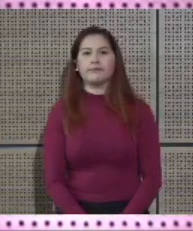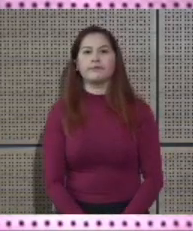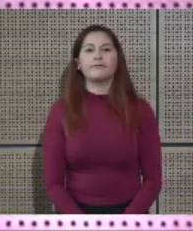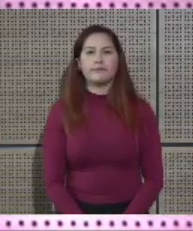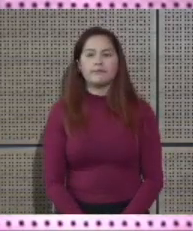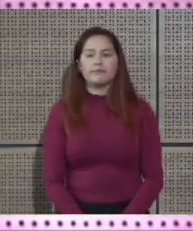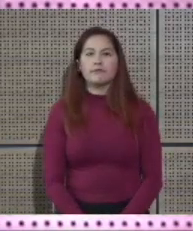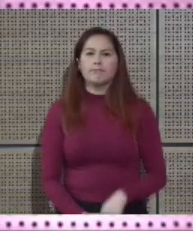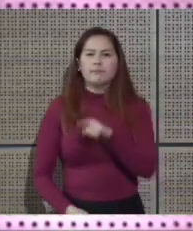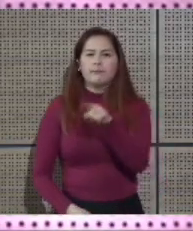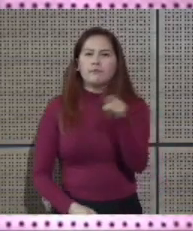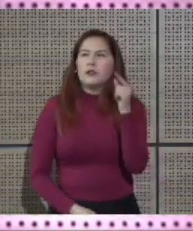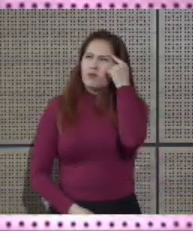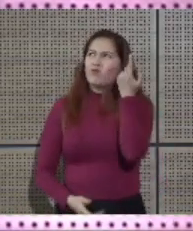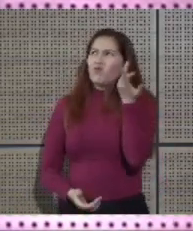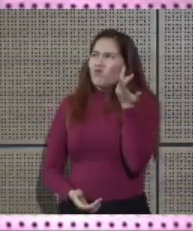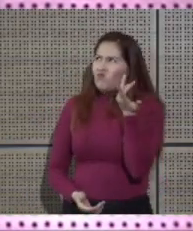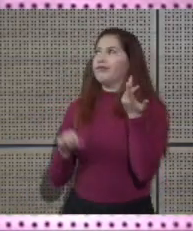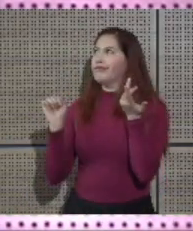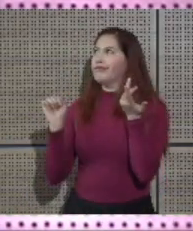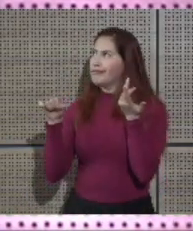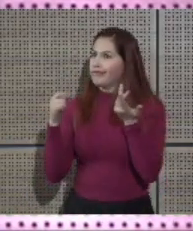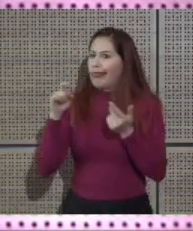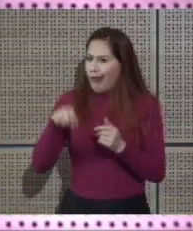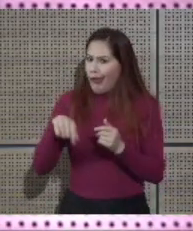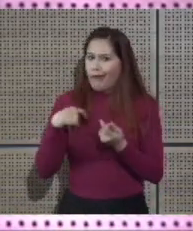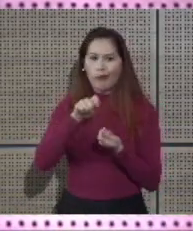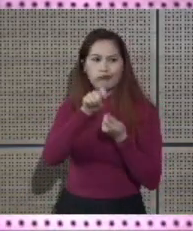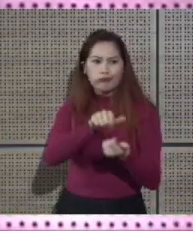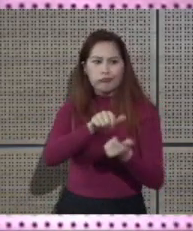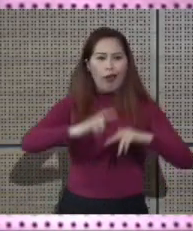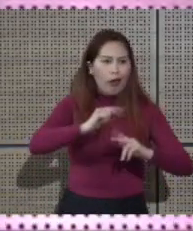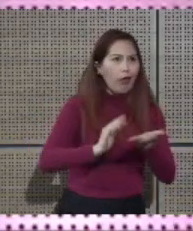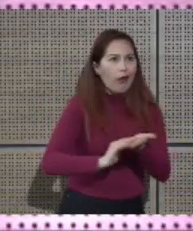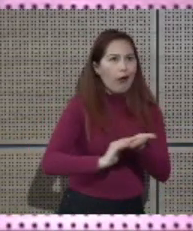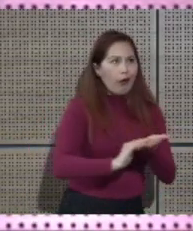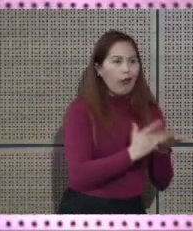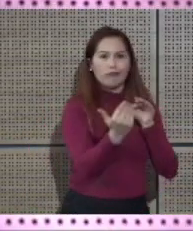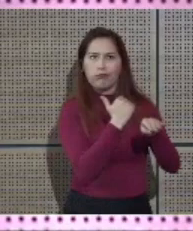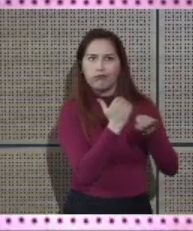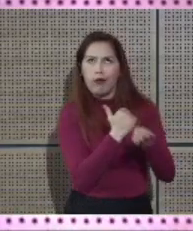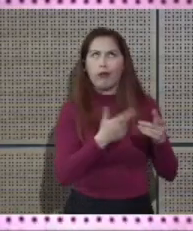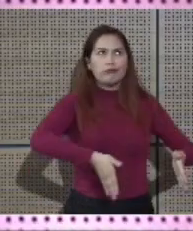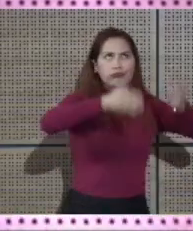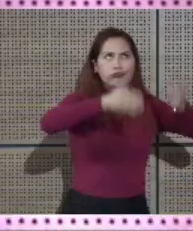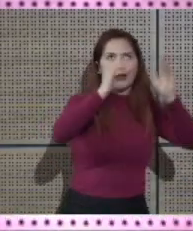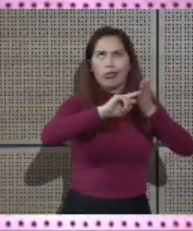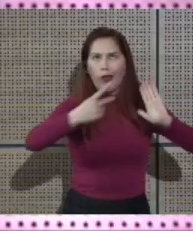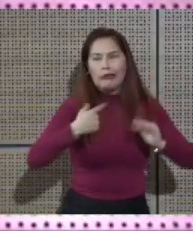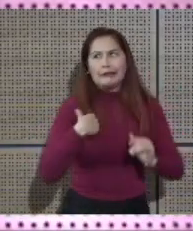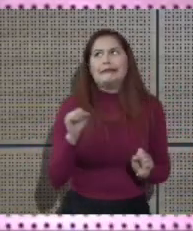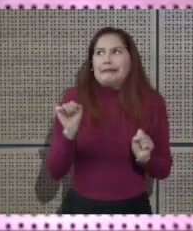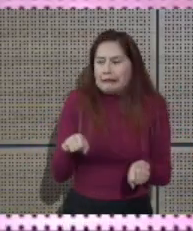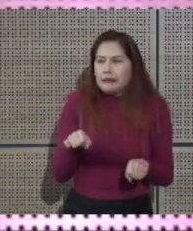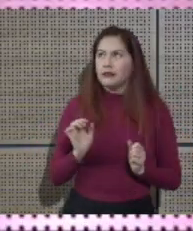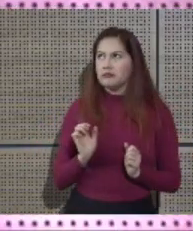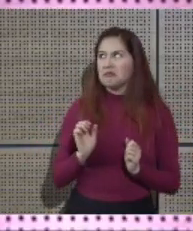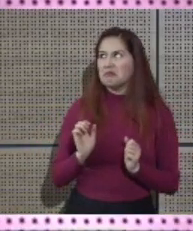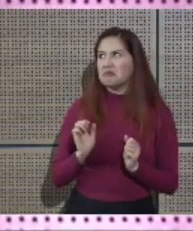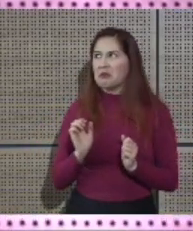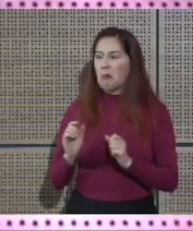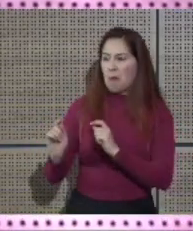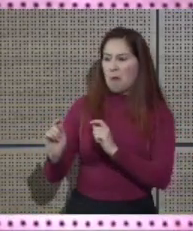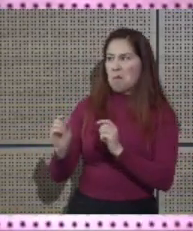inversión en infraestructura, en bienes públicos, etcétera, para crecer de la manera como nos estás contando, y en 20 años vamos a estar en el rango de